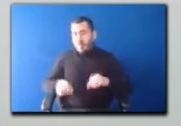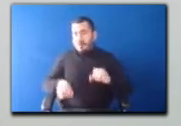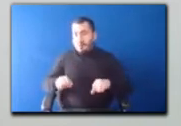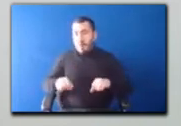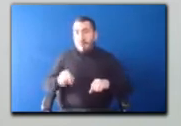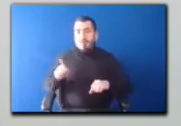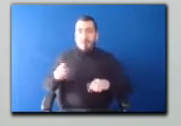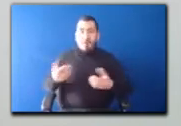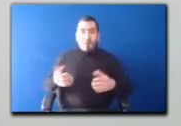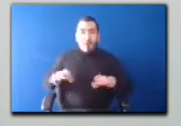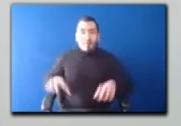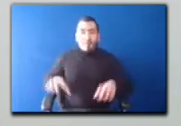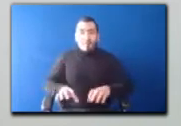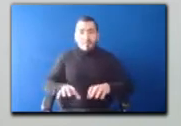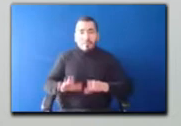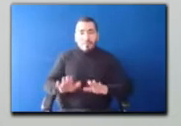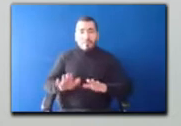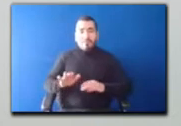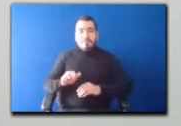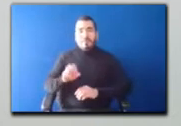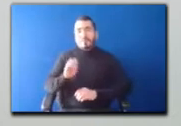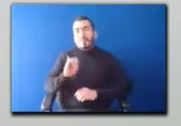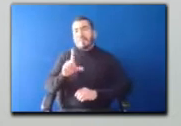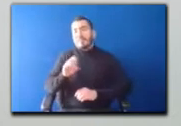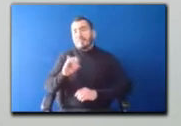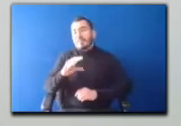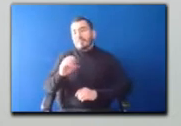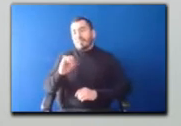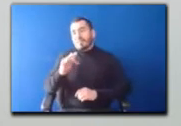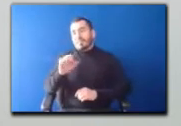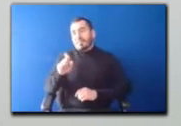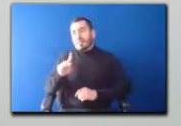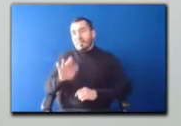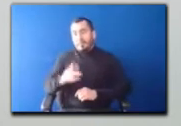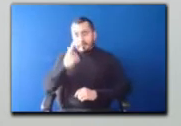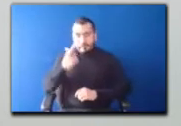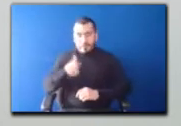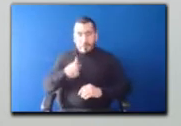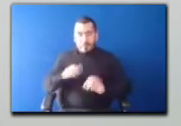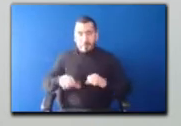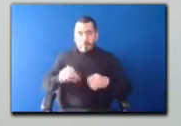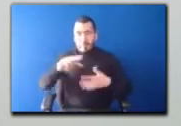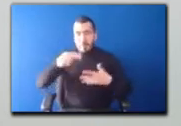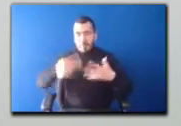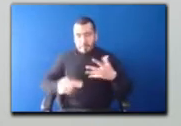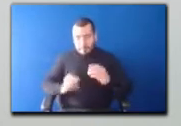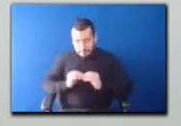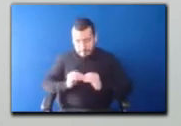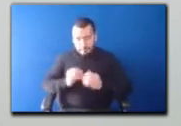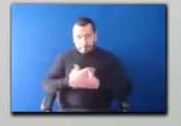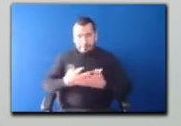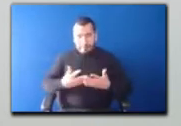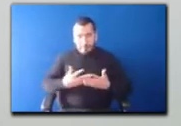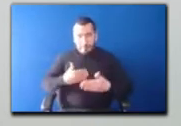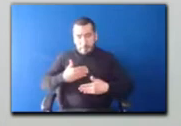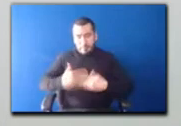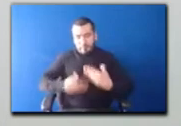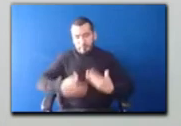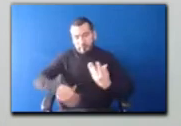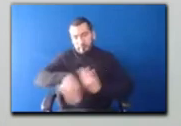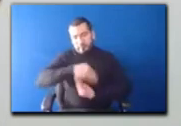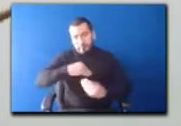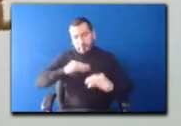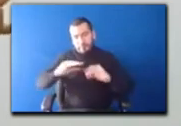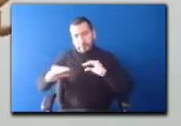actividades ilícitas. Entonces, no solamente es de alta volatilidad, no solamente tiene unas complejidades en términos de trazabilidad sobre las transacciones, sino